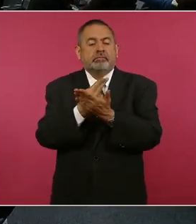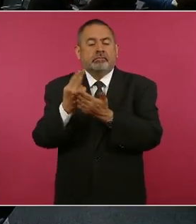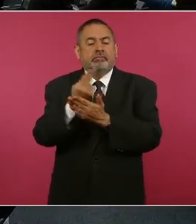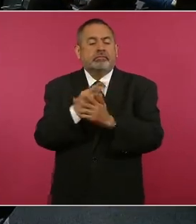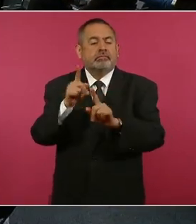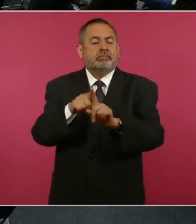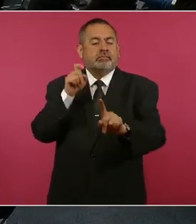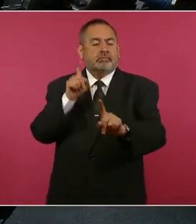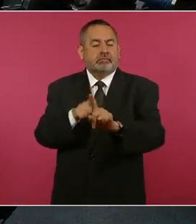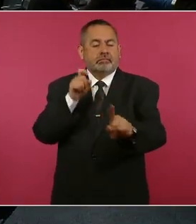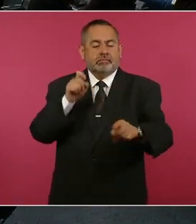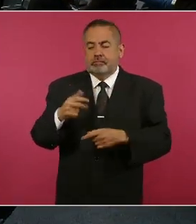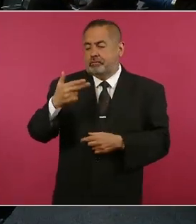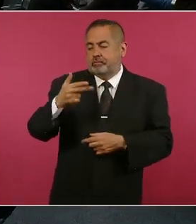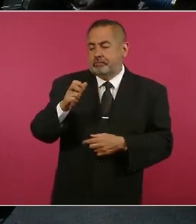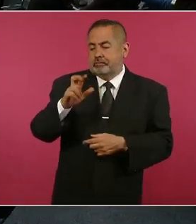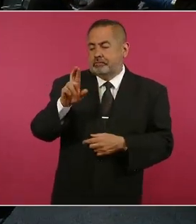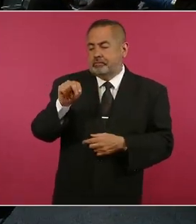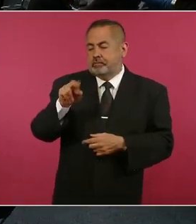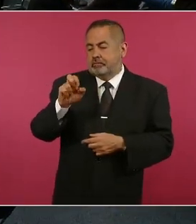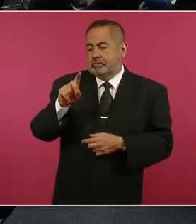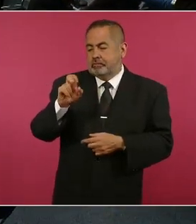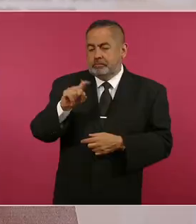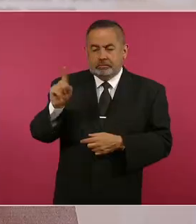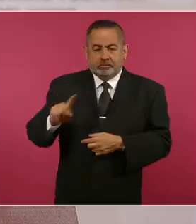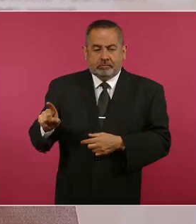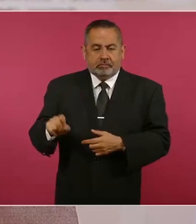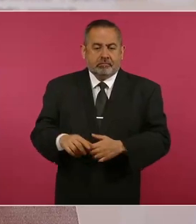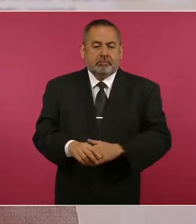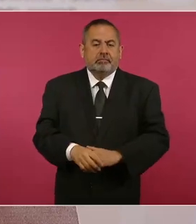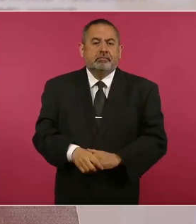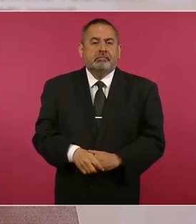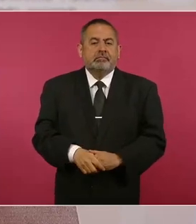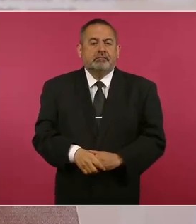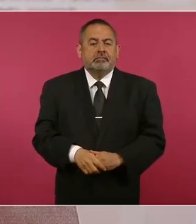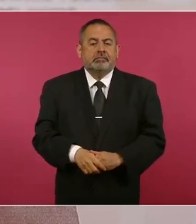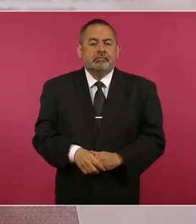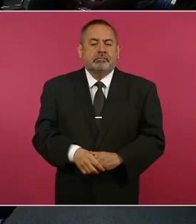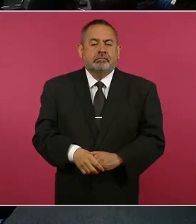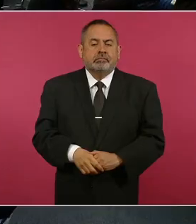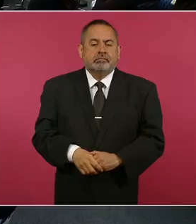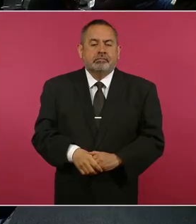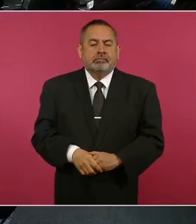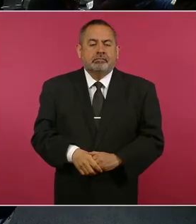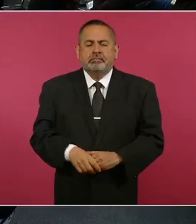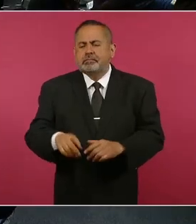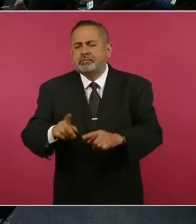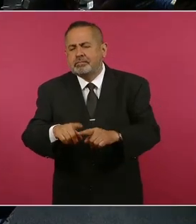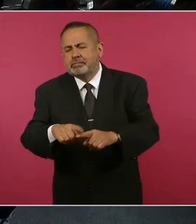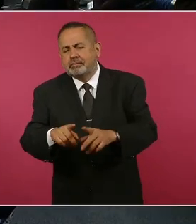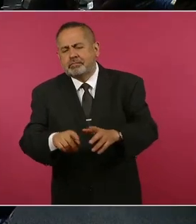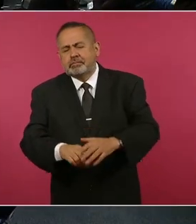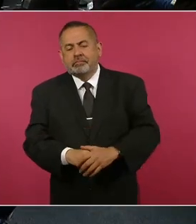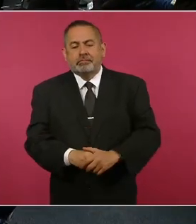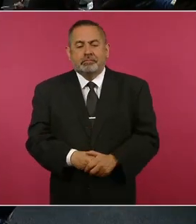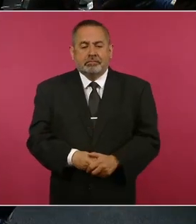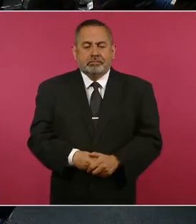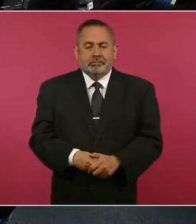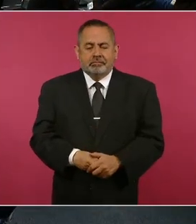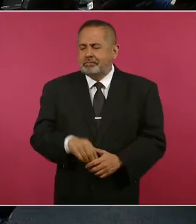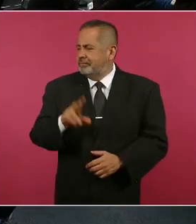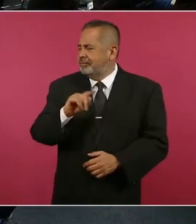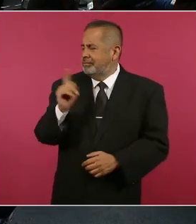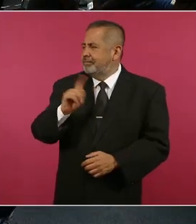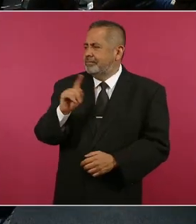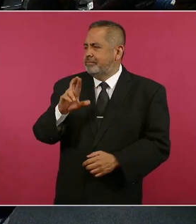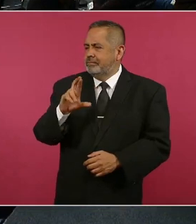Hernández. Es algún comentario de las mañaneras contra la censura, pero eso es otra cosa. ¿Quién? Rocha. Entonces no fue